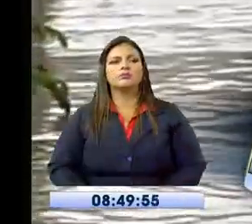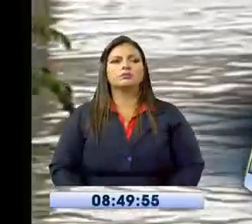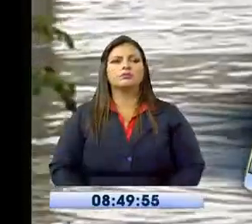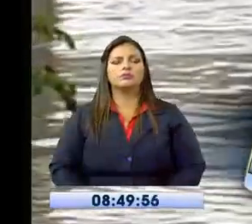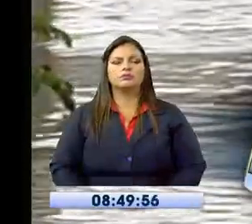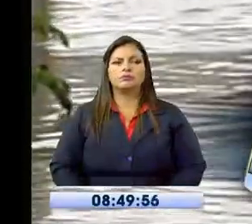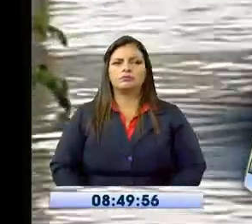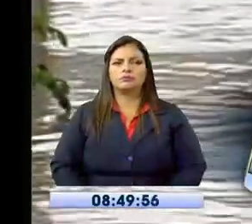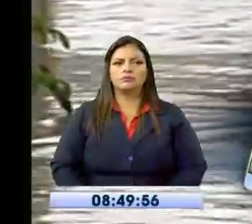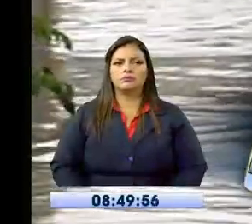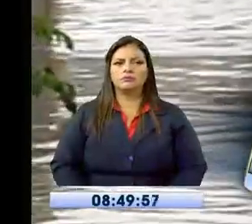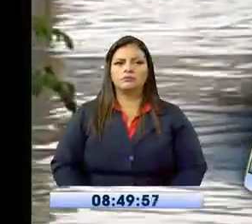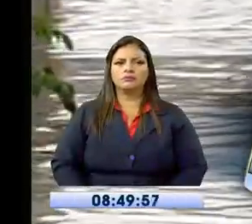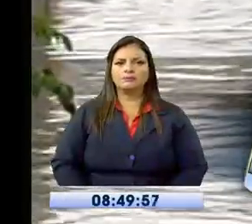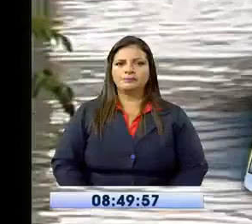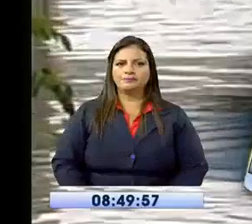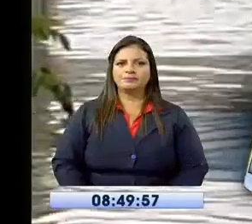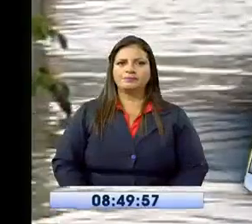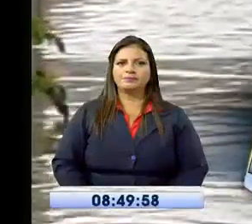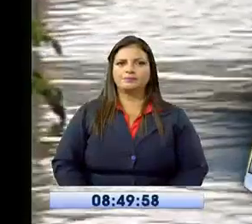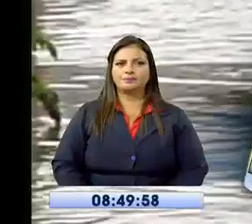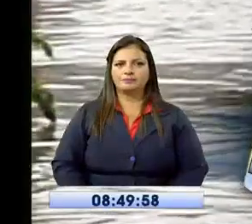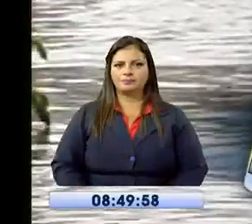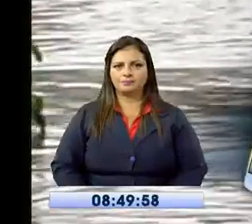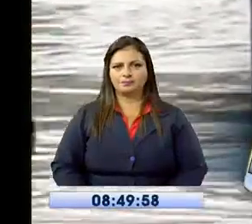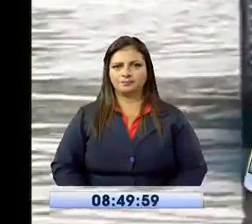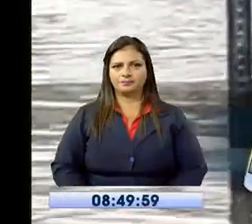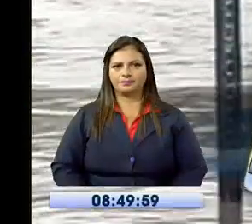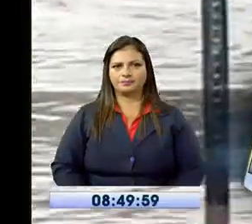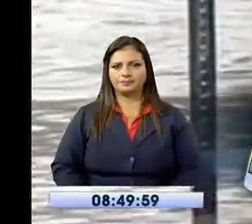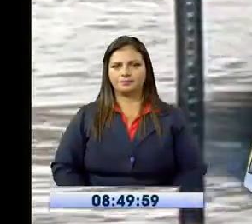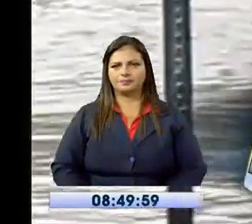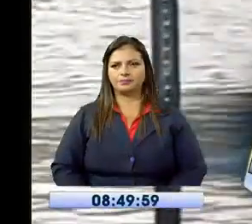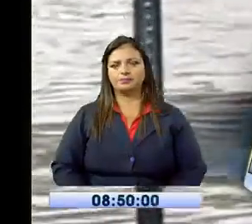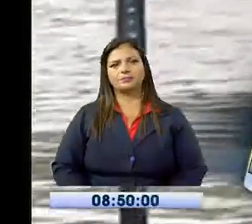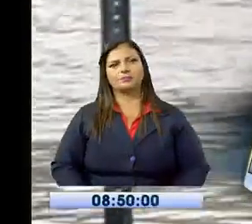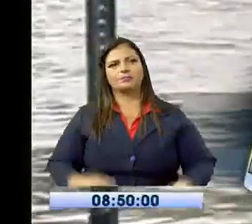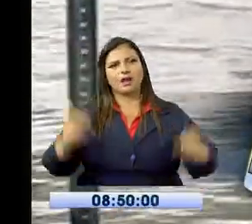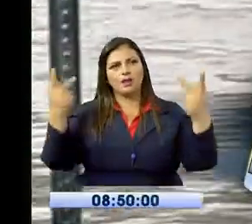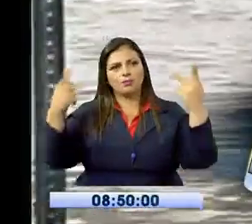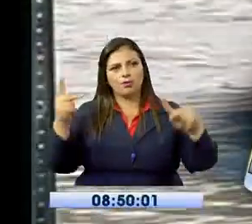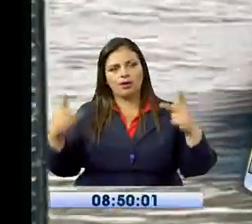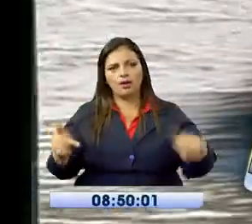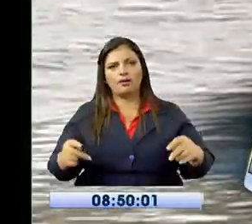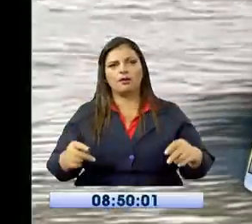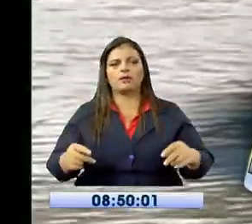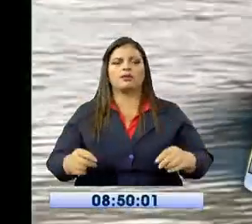adyacente hacia acá al norte de Guayaquil, pues lo que es Alborada, Samanes, Sauces,